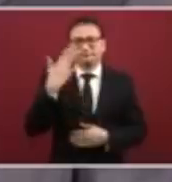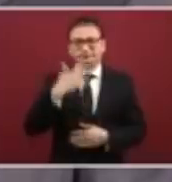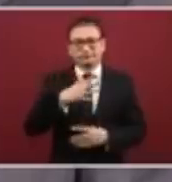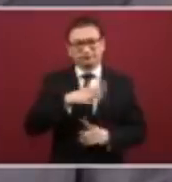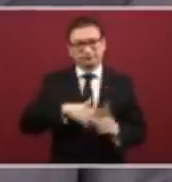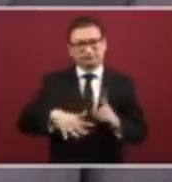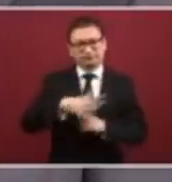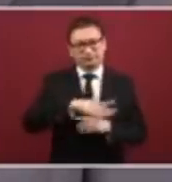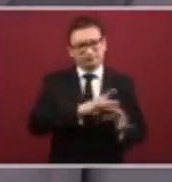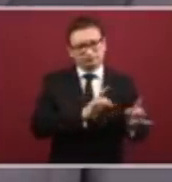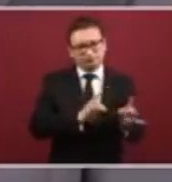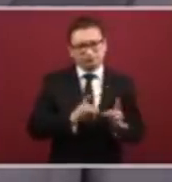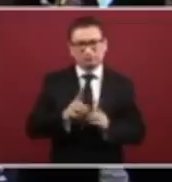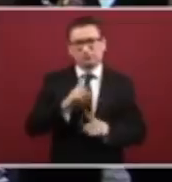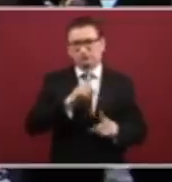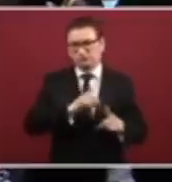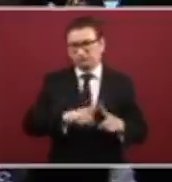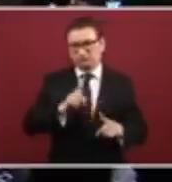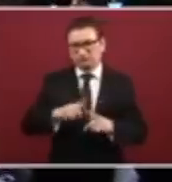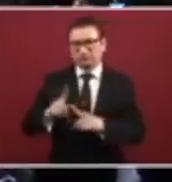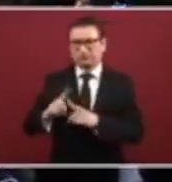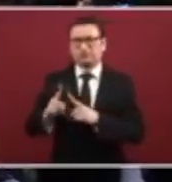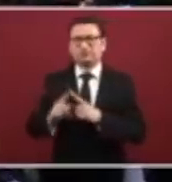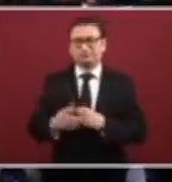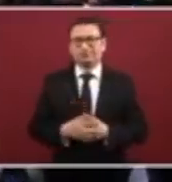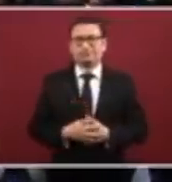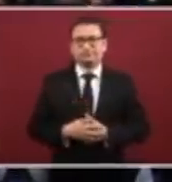especiales, ya he hablado de eso,